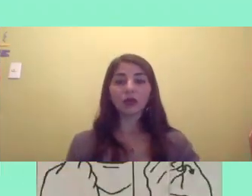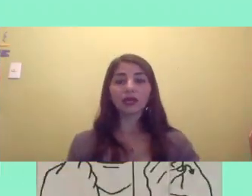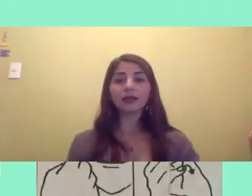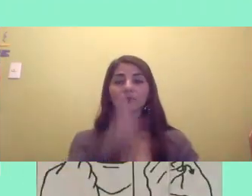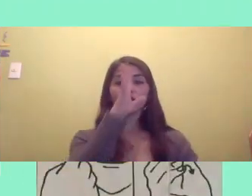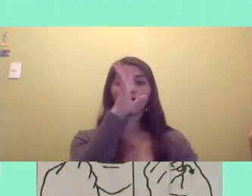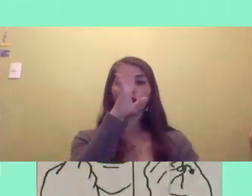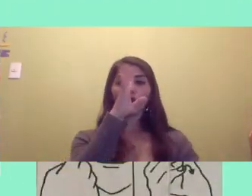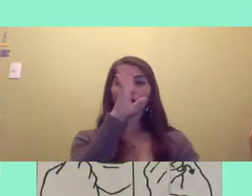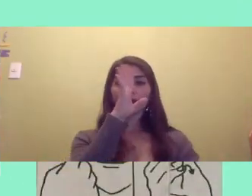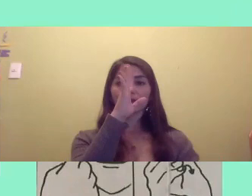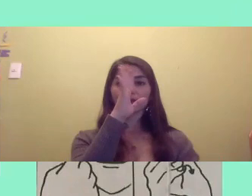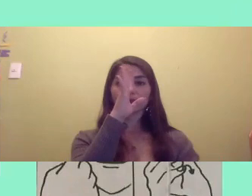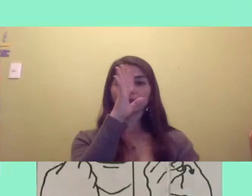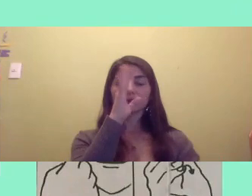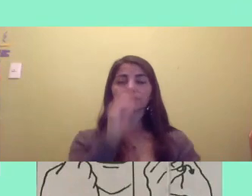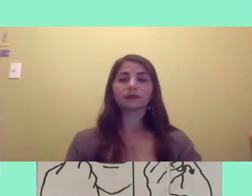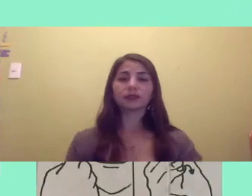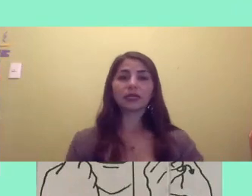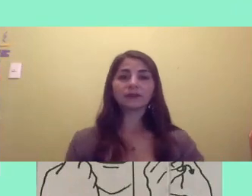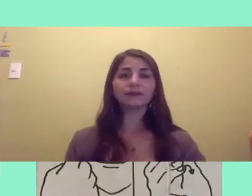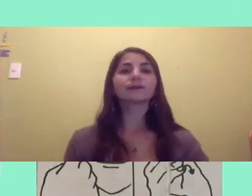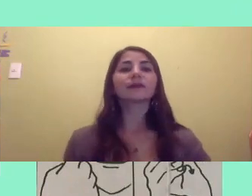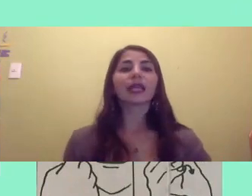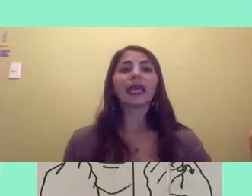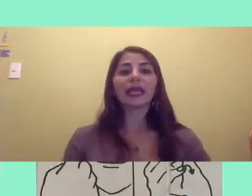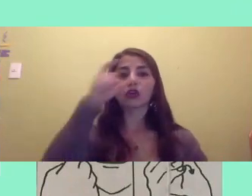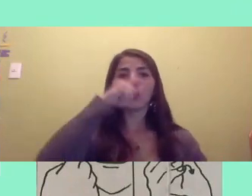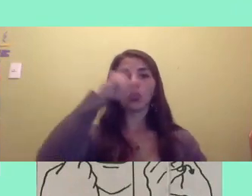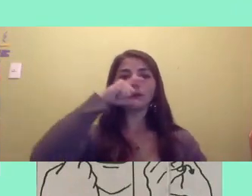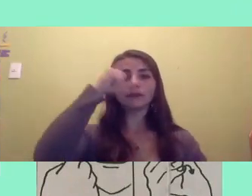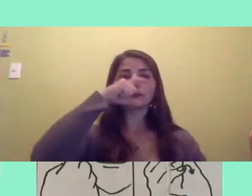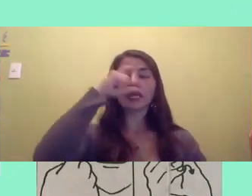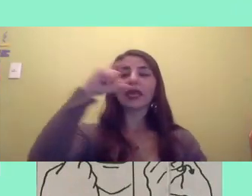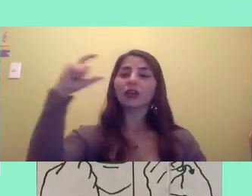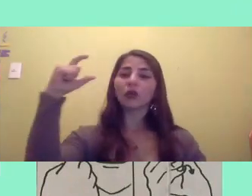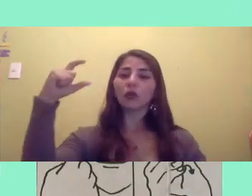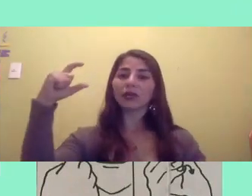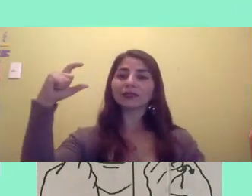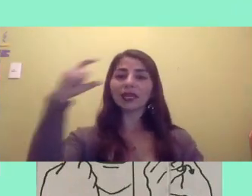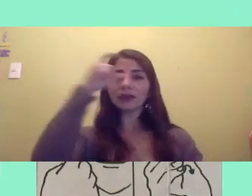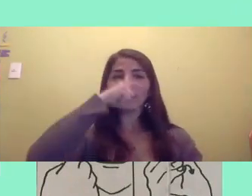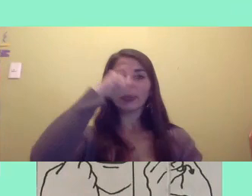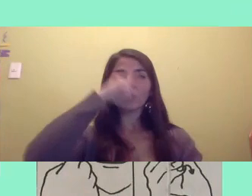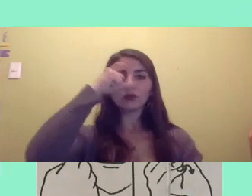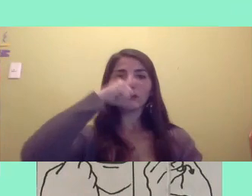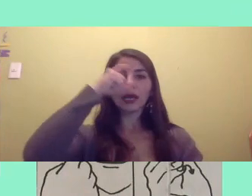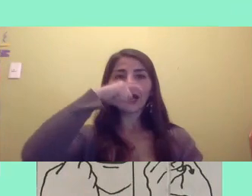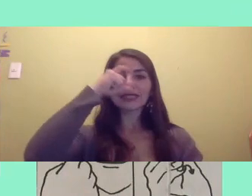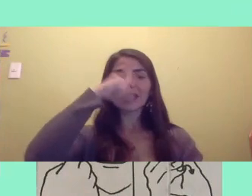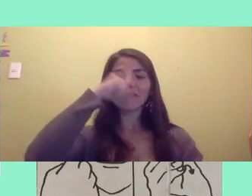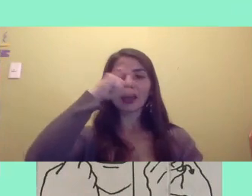Vamos a ver ahora colores, ¿sí? El rojo es como una C,